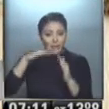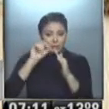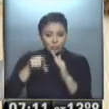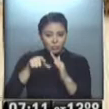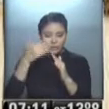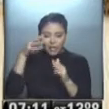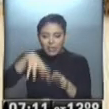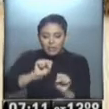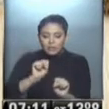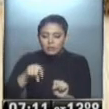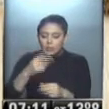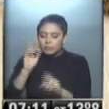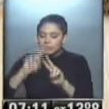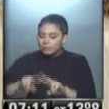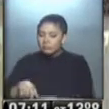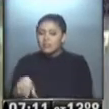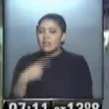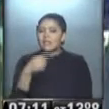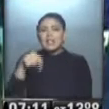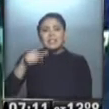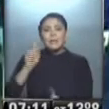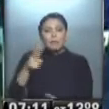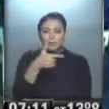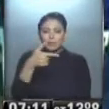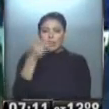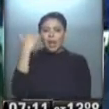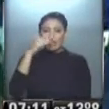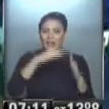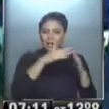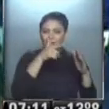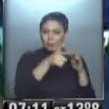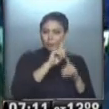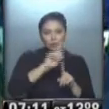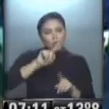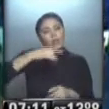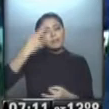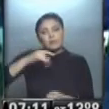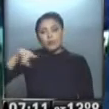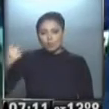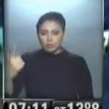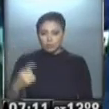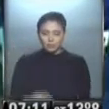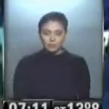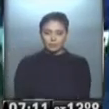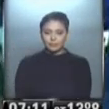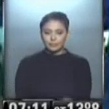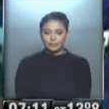domicilio determinó que no fue una de las pistolas utilizadas para disparar contra el frente de la casa del gobernador.